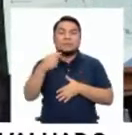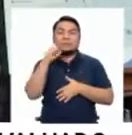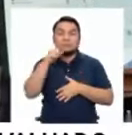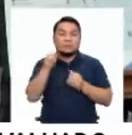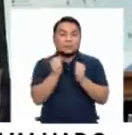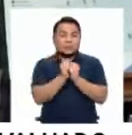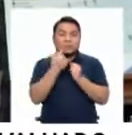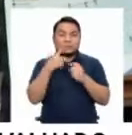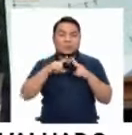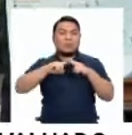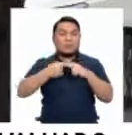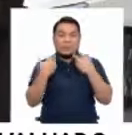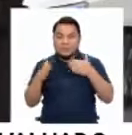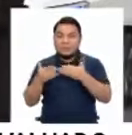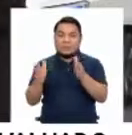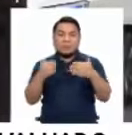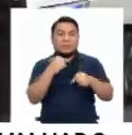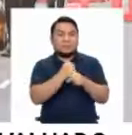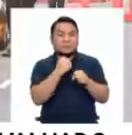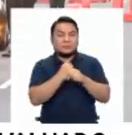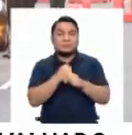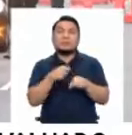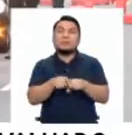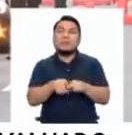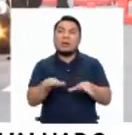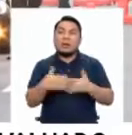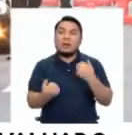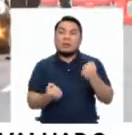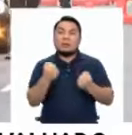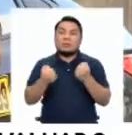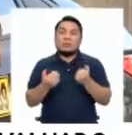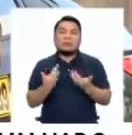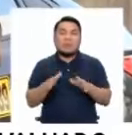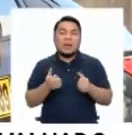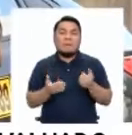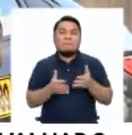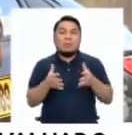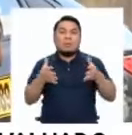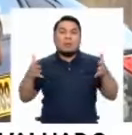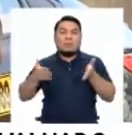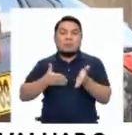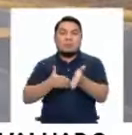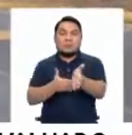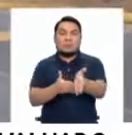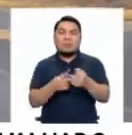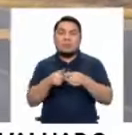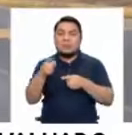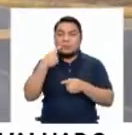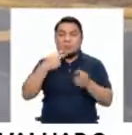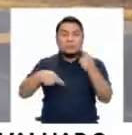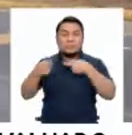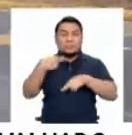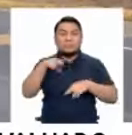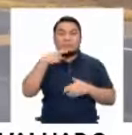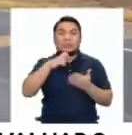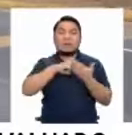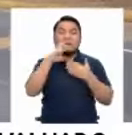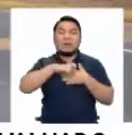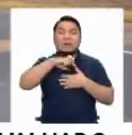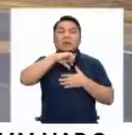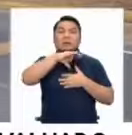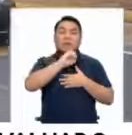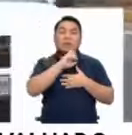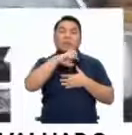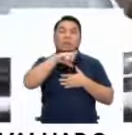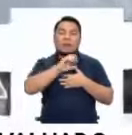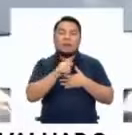a la reactivación de actividades también existe un incremento del tráfico vehicular. Sin embargo, dijo que el retorno del plan Pico y Placa se evaluará de acuerdo